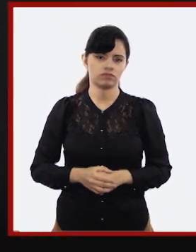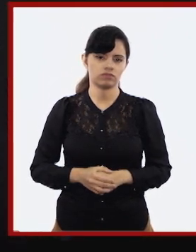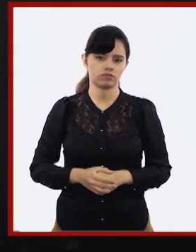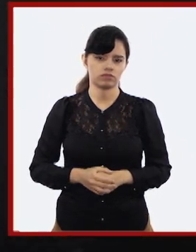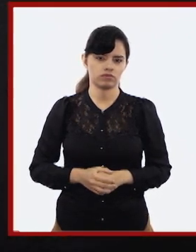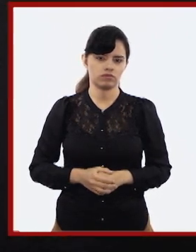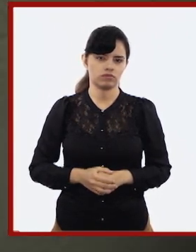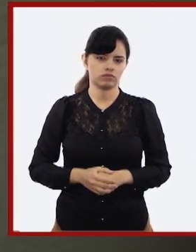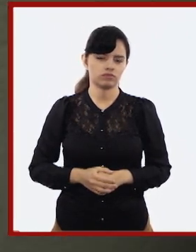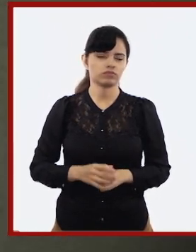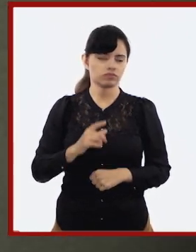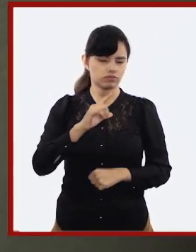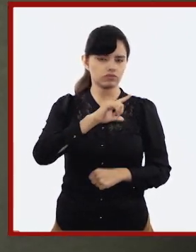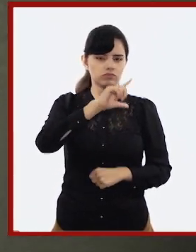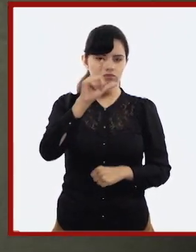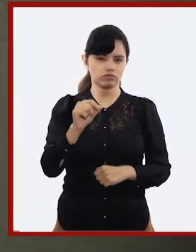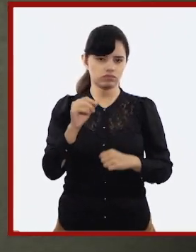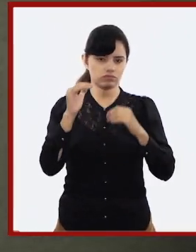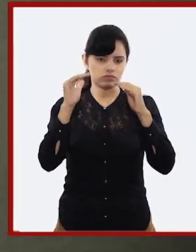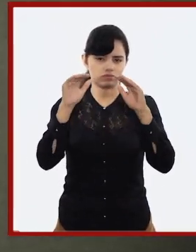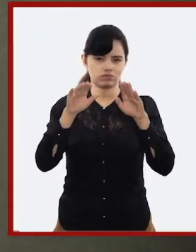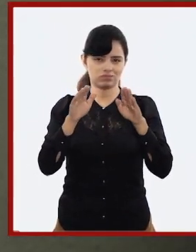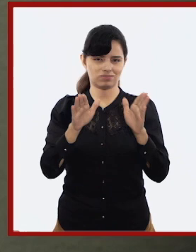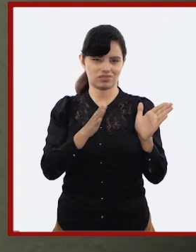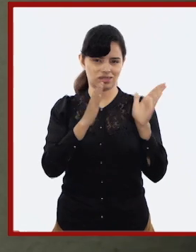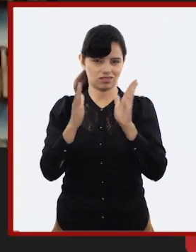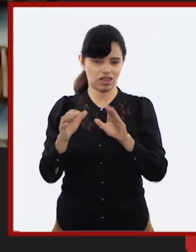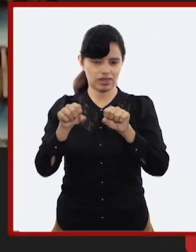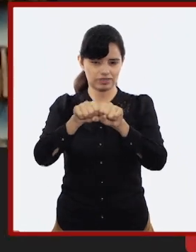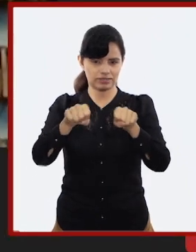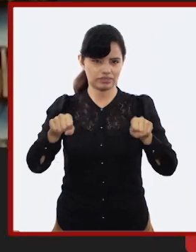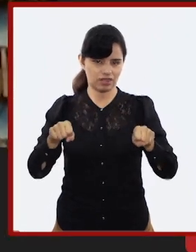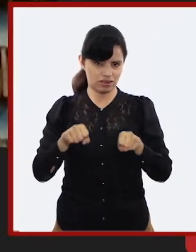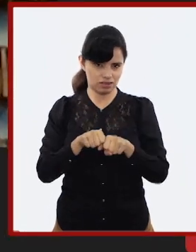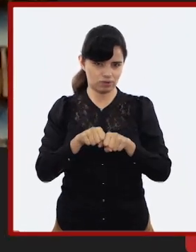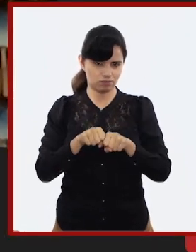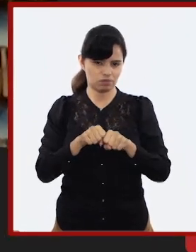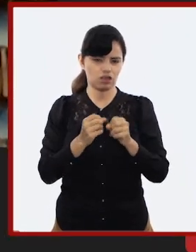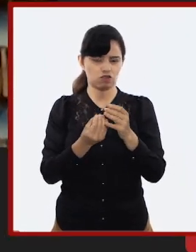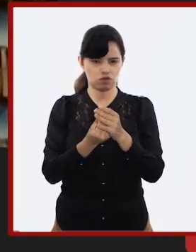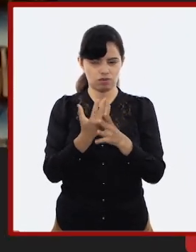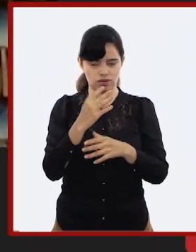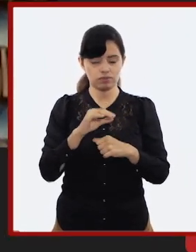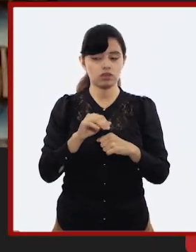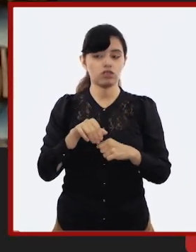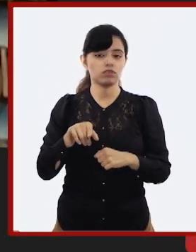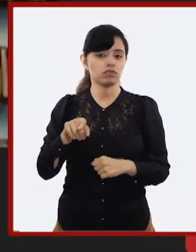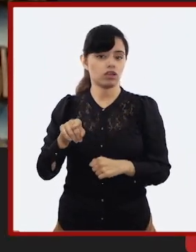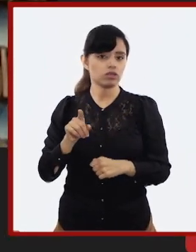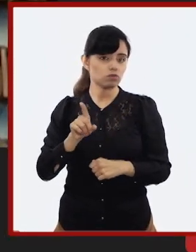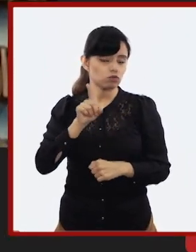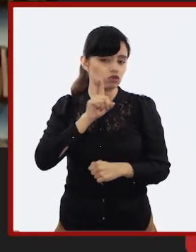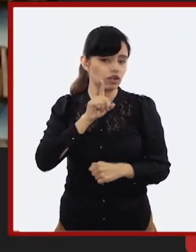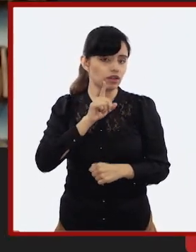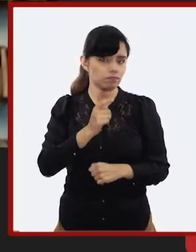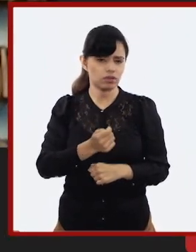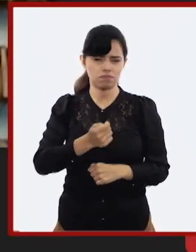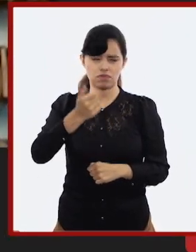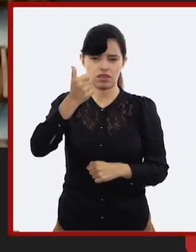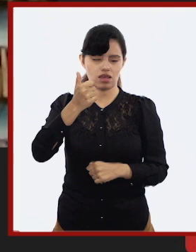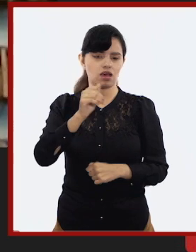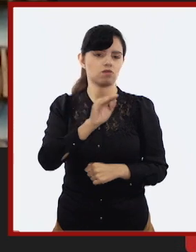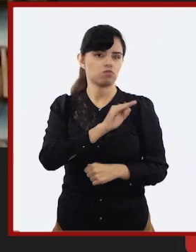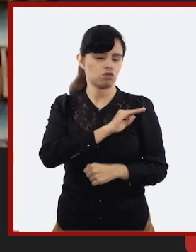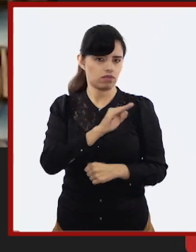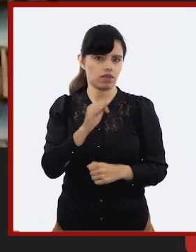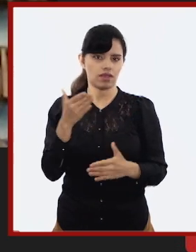Luego se pasa a la sala de la Reforma, donde las mujeres van a tener por primera vez acceso a